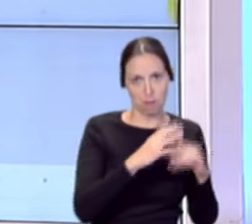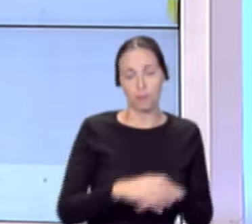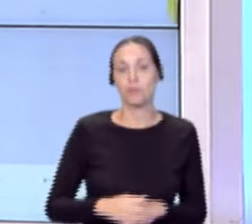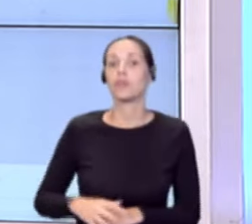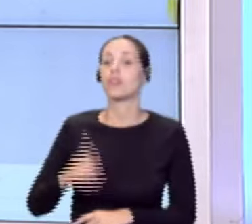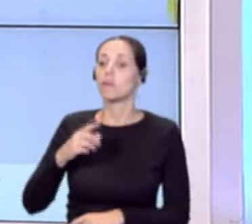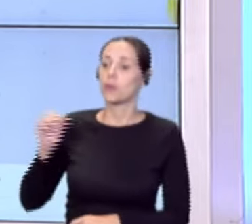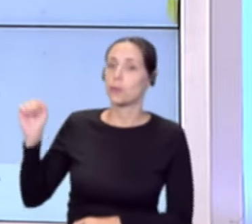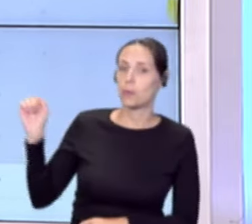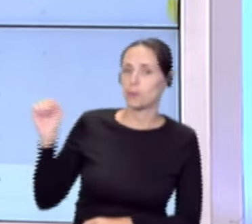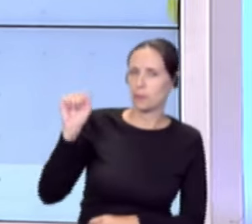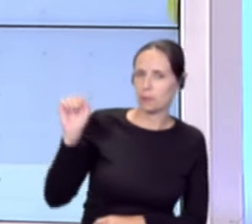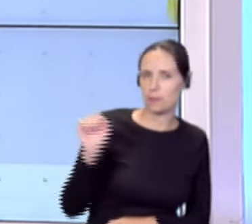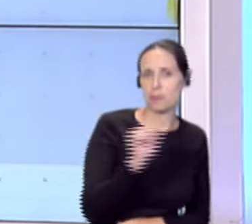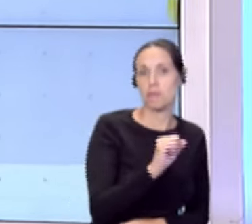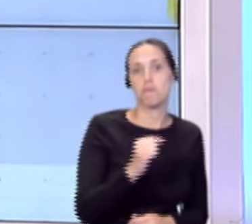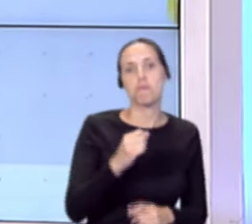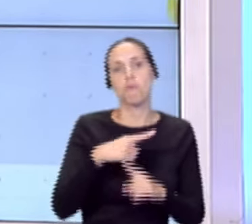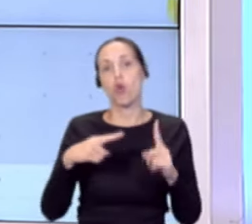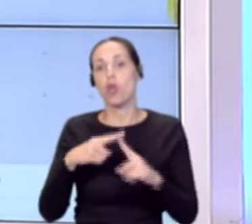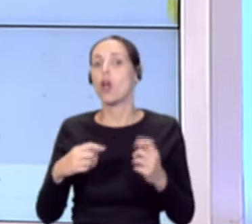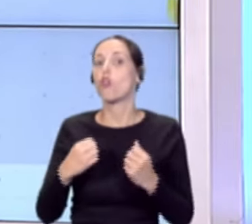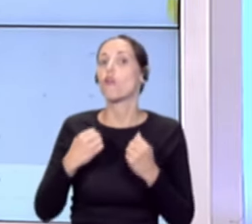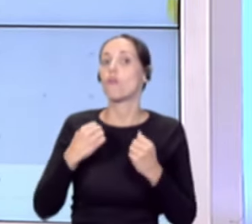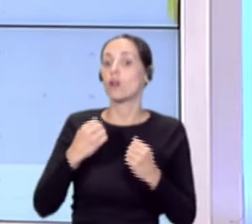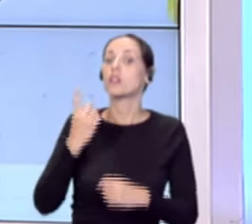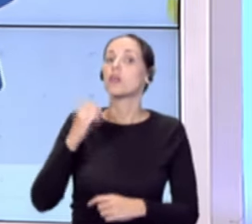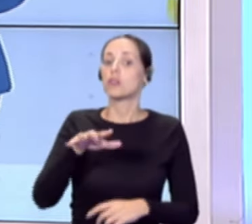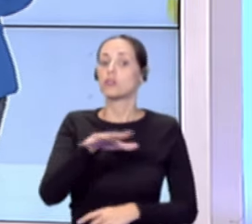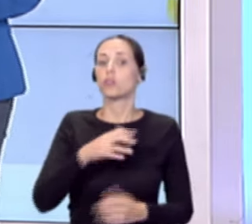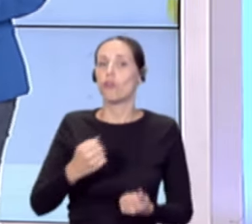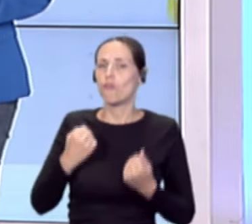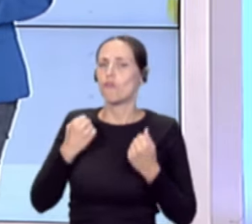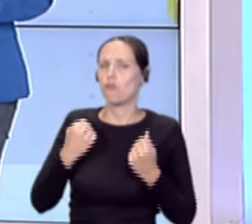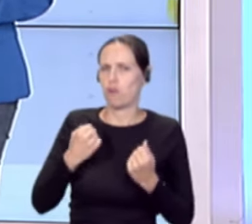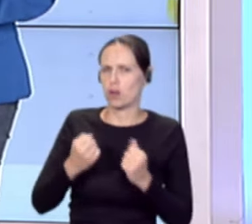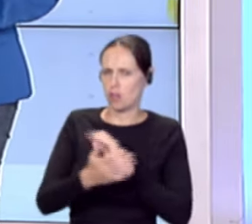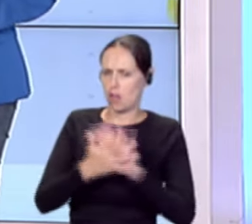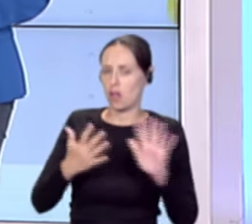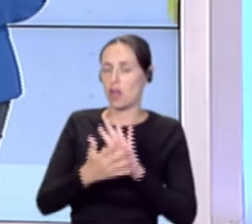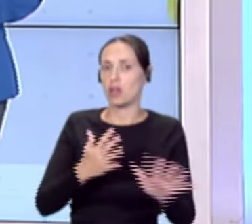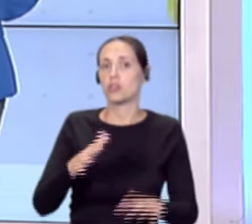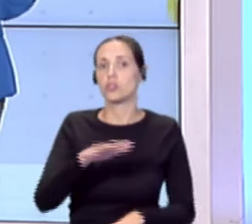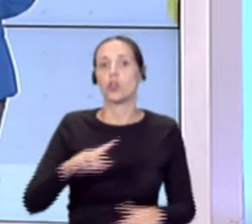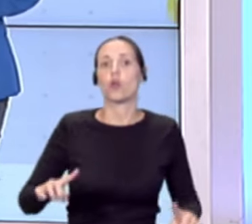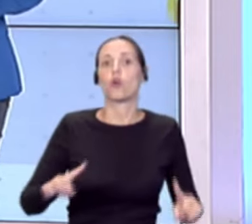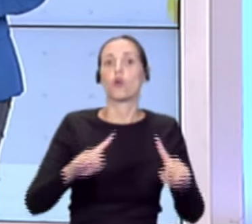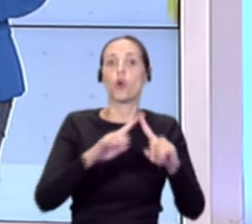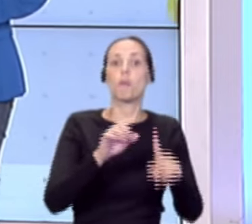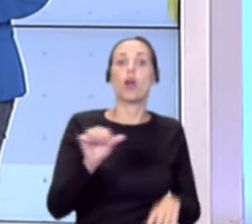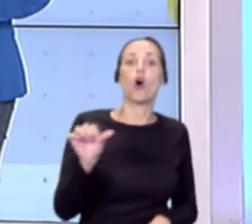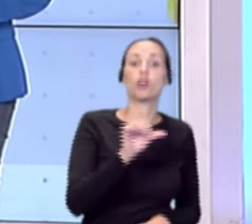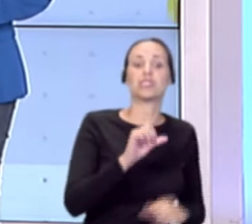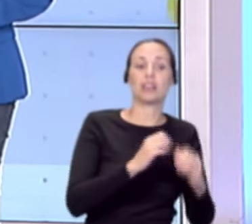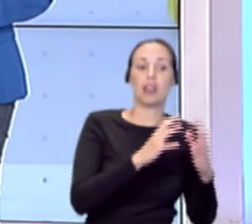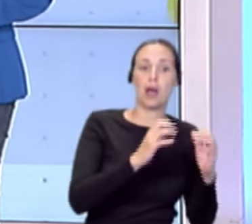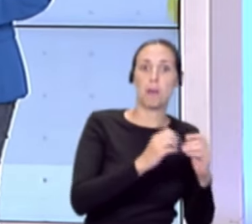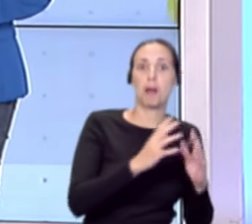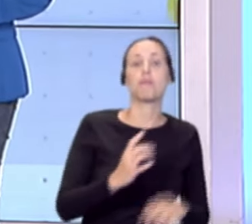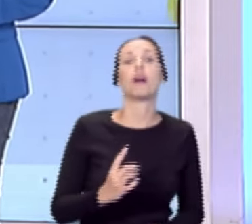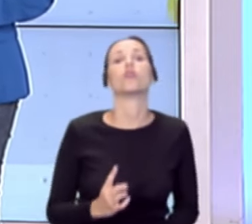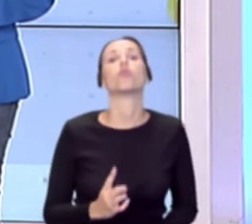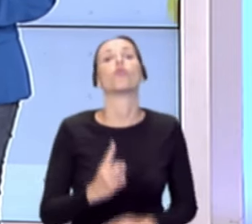alisio, moderado a fuerte y además rachas localmente fuertes en zonas de cumbre y la vertiente oeste de la isla de La Palma. También en zonas de cumbre y